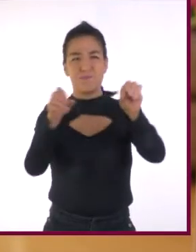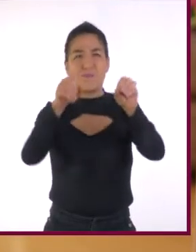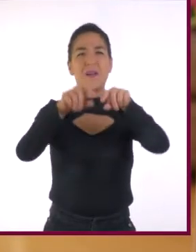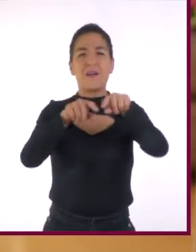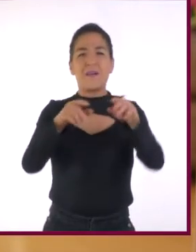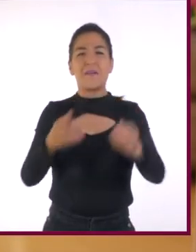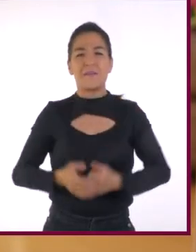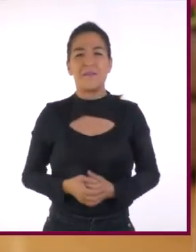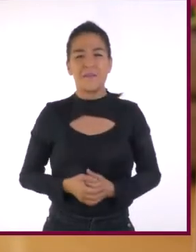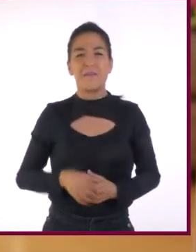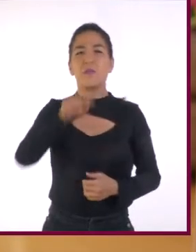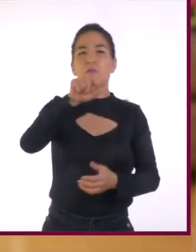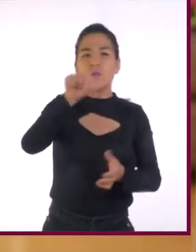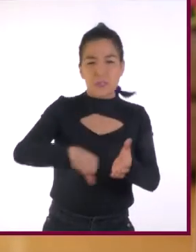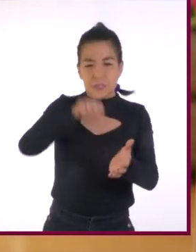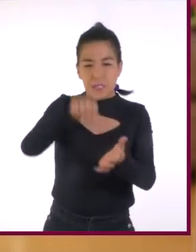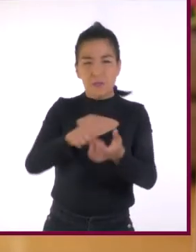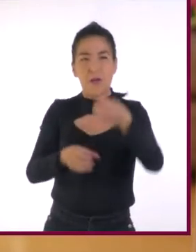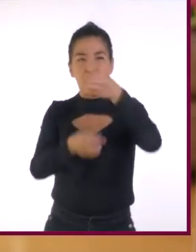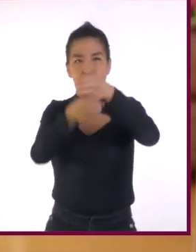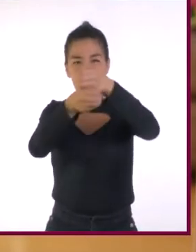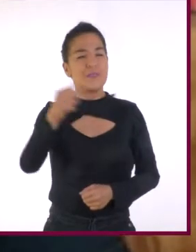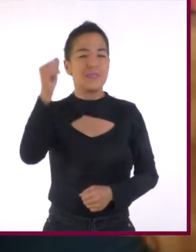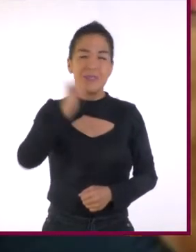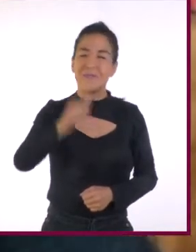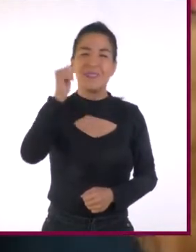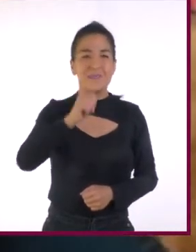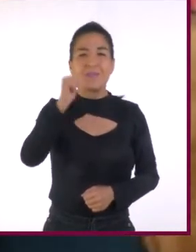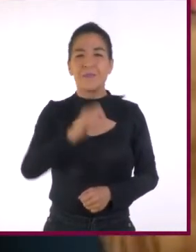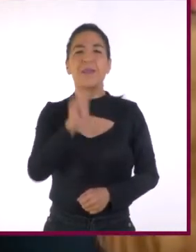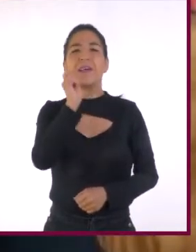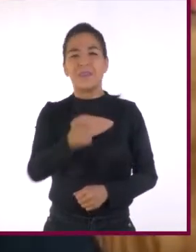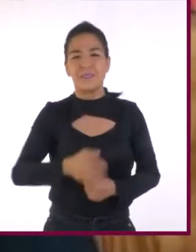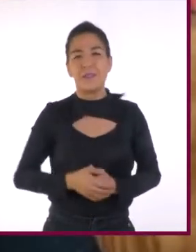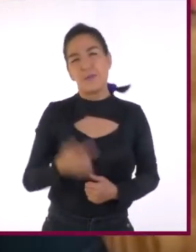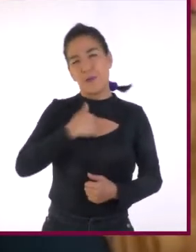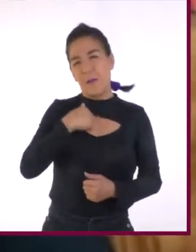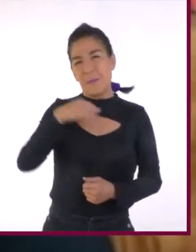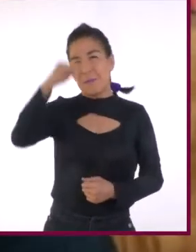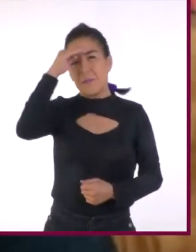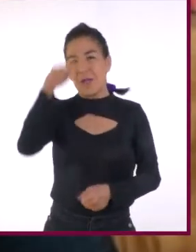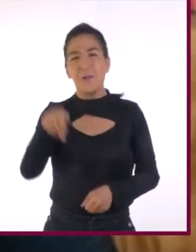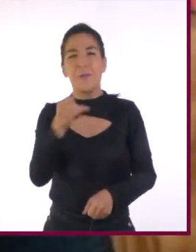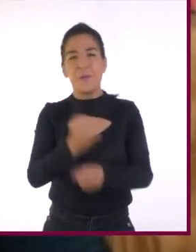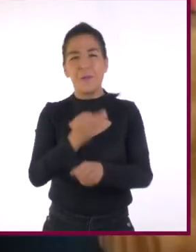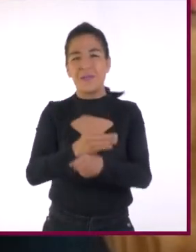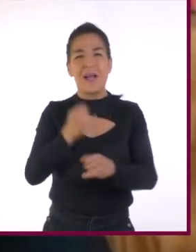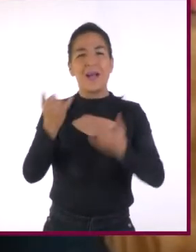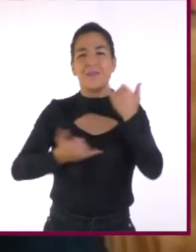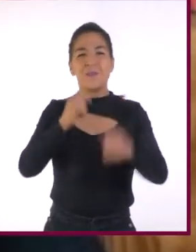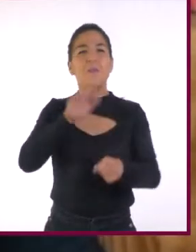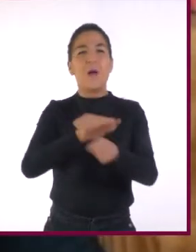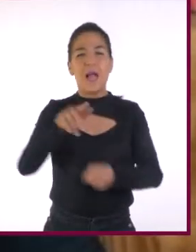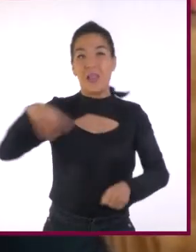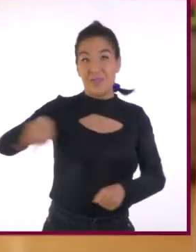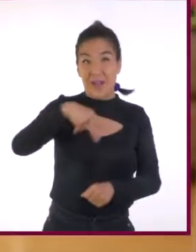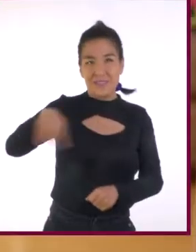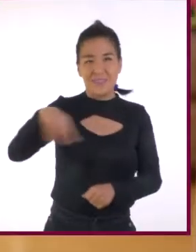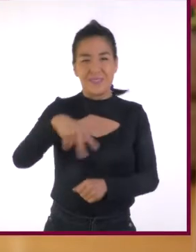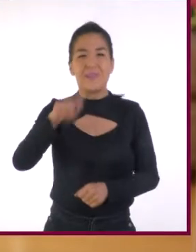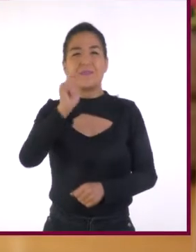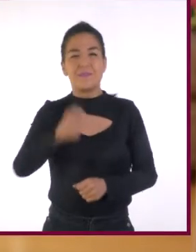el eje, el eje de donde se encuentra este centro de masa. Pero pues básicamente el